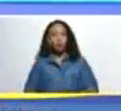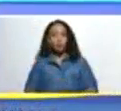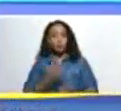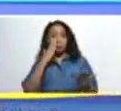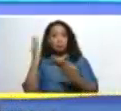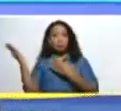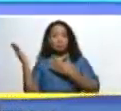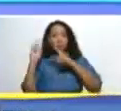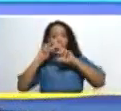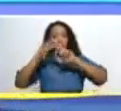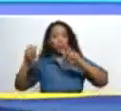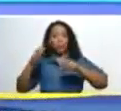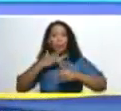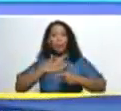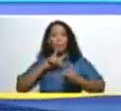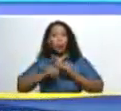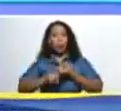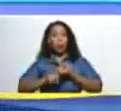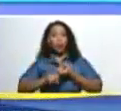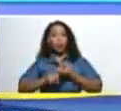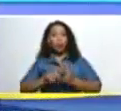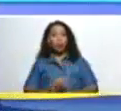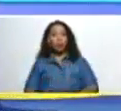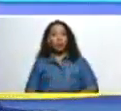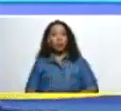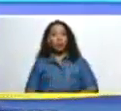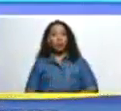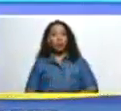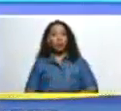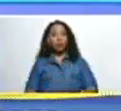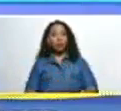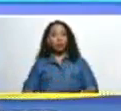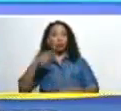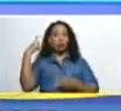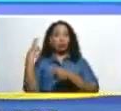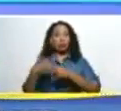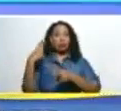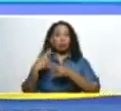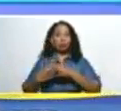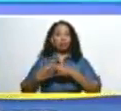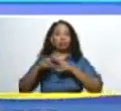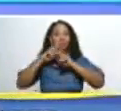detective Silita Flores. Peligrosa detective.